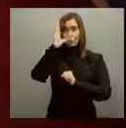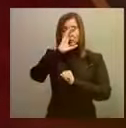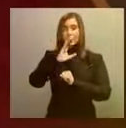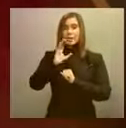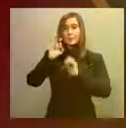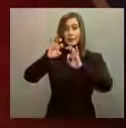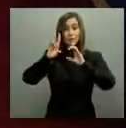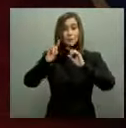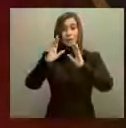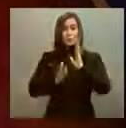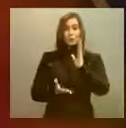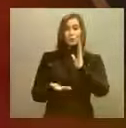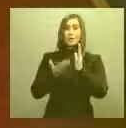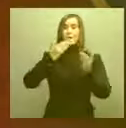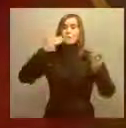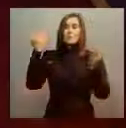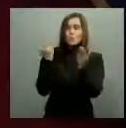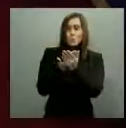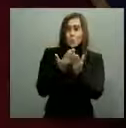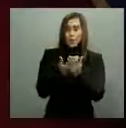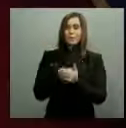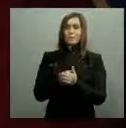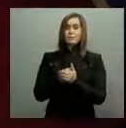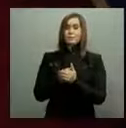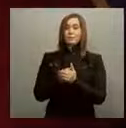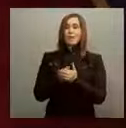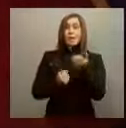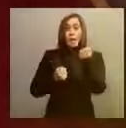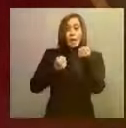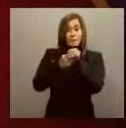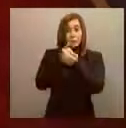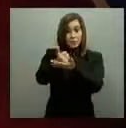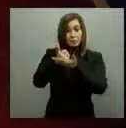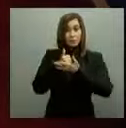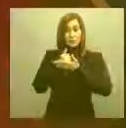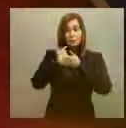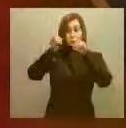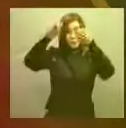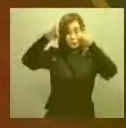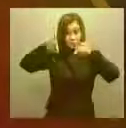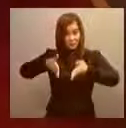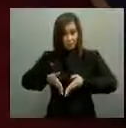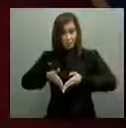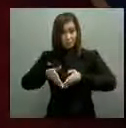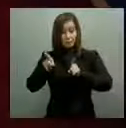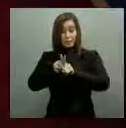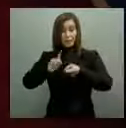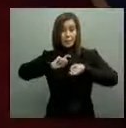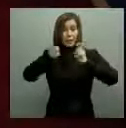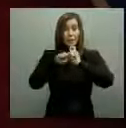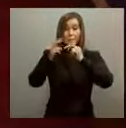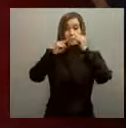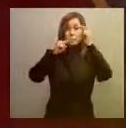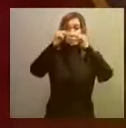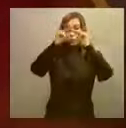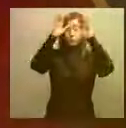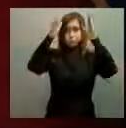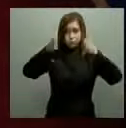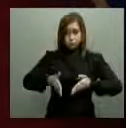educativo, aumentando la cualificación de los profesores, adecuando la infraestructura física, actualizando el currículum